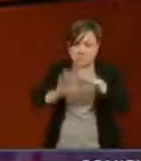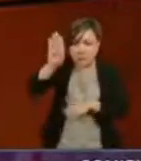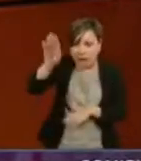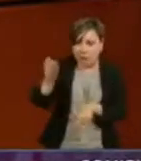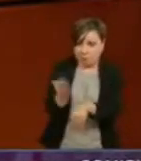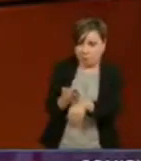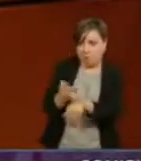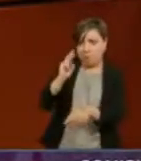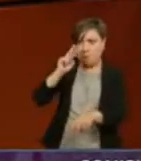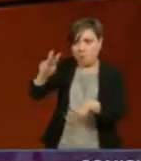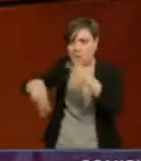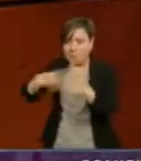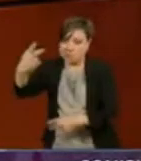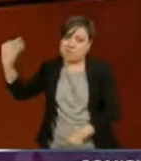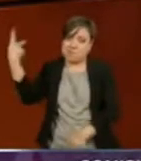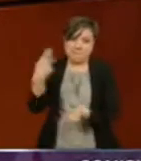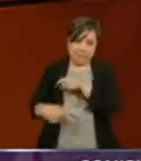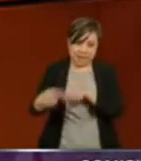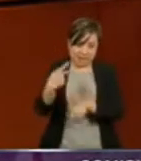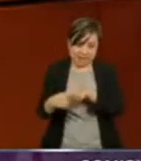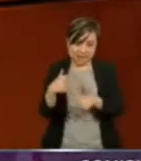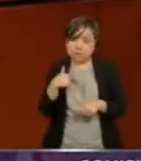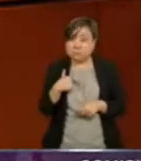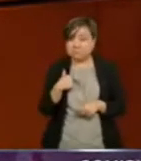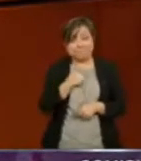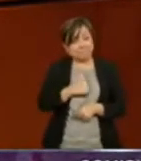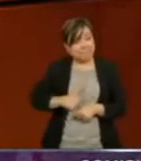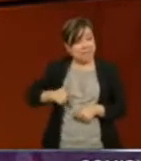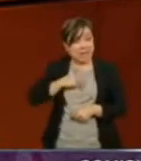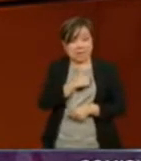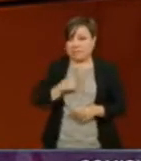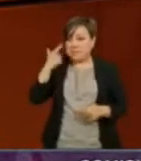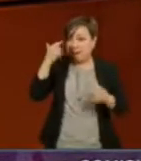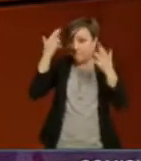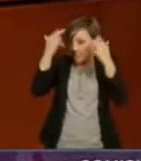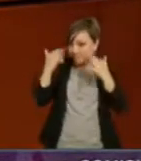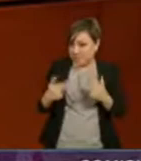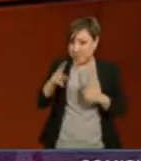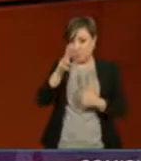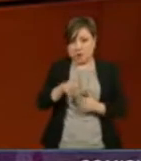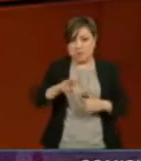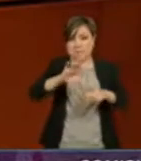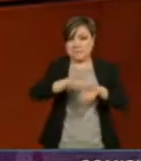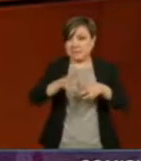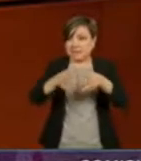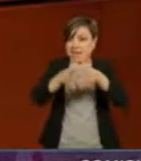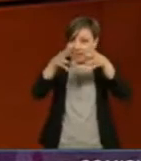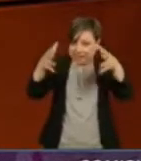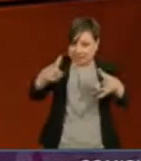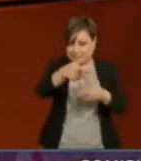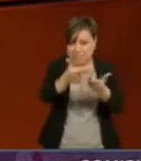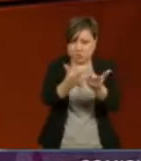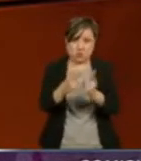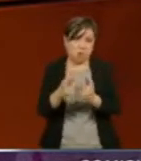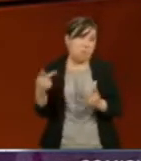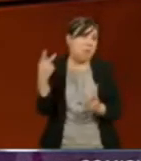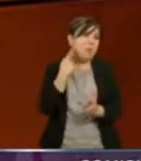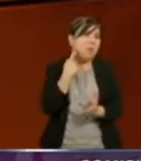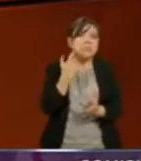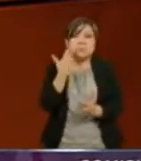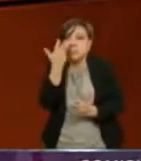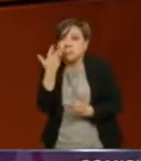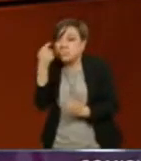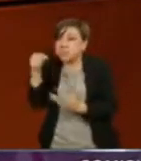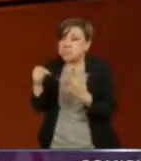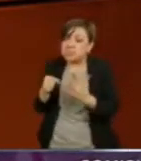COVID-19. Lamentamos que la mayoría parlamentaria anteponga intereses particulares por encima del acceso a la justicia,